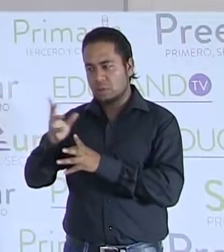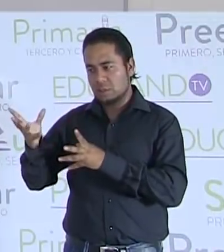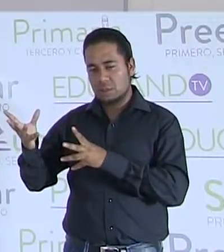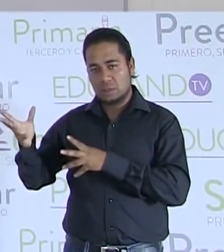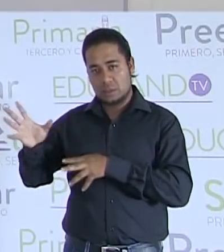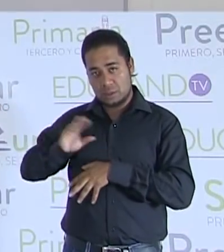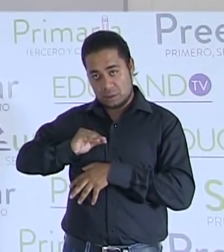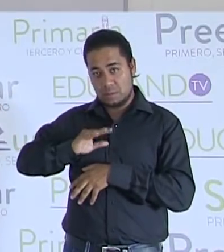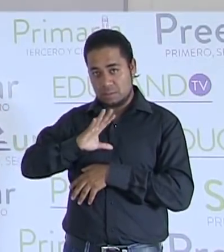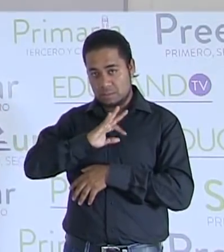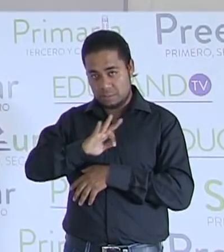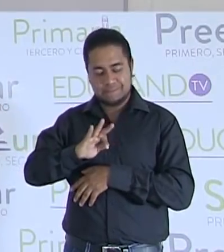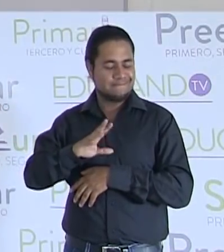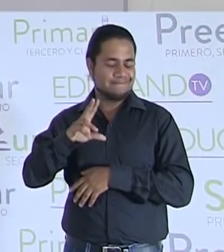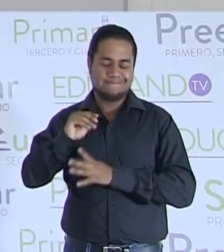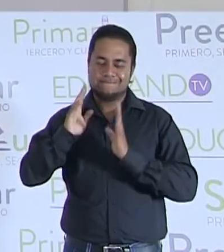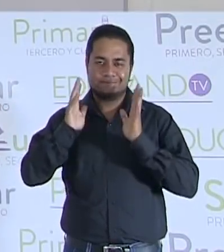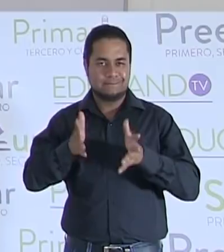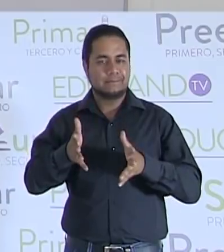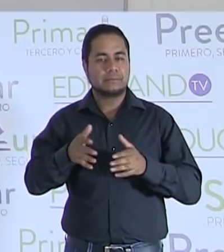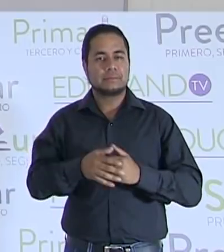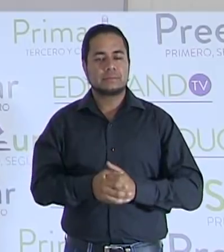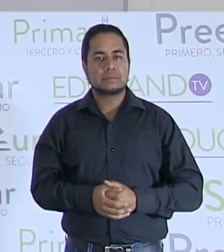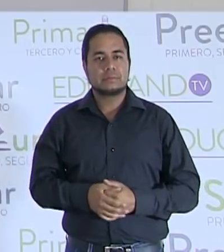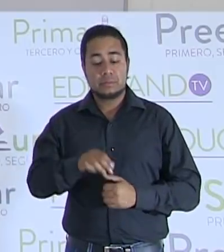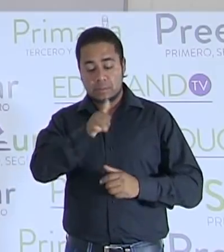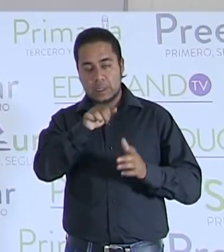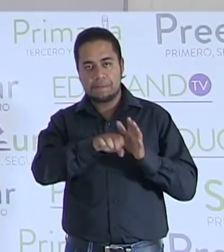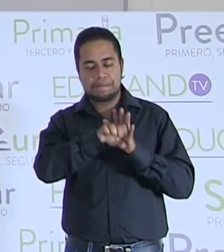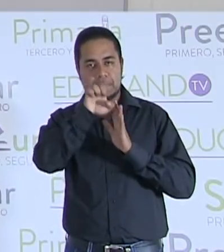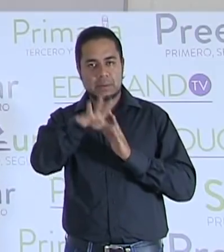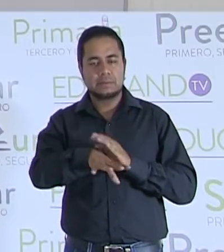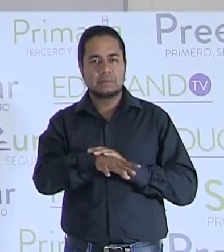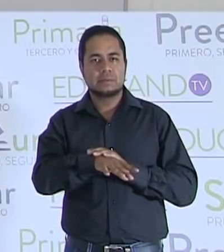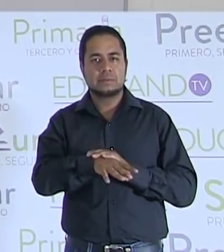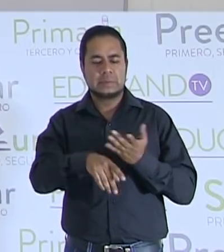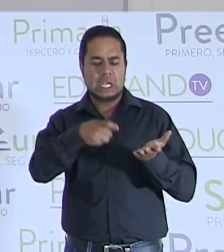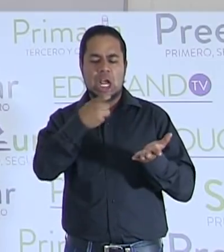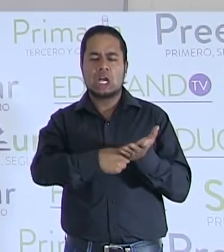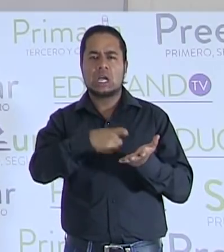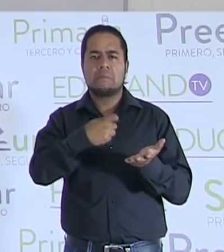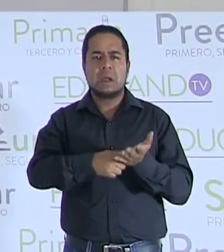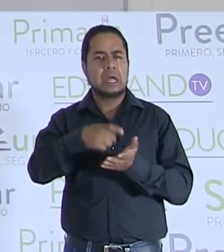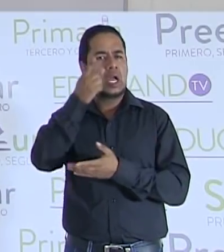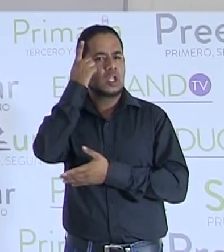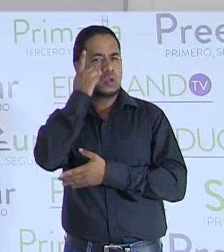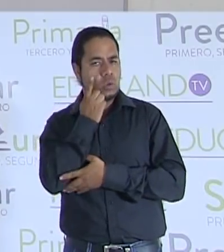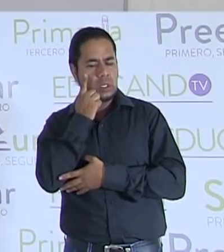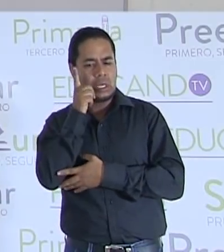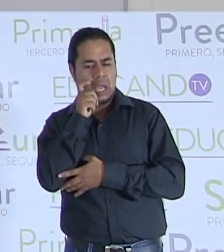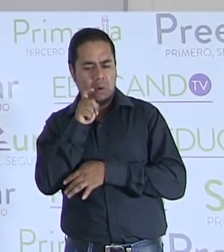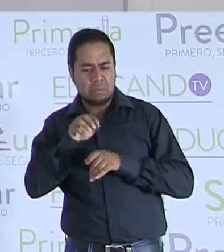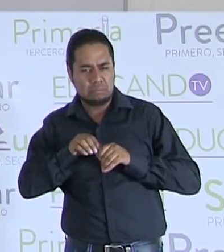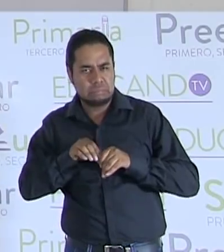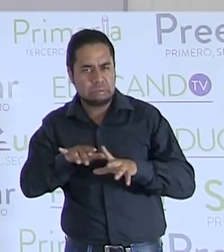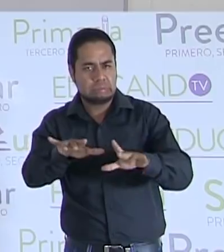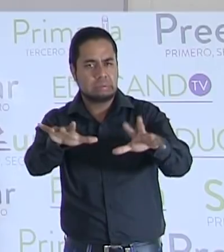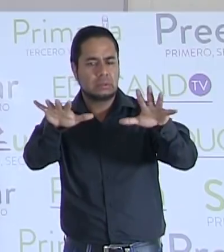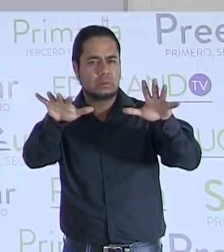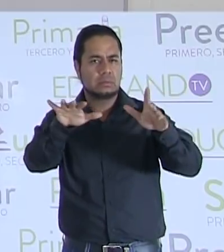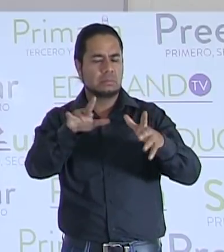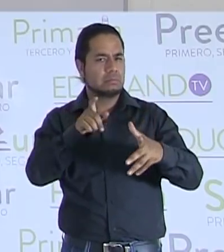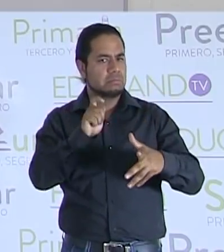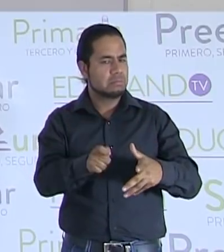queramos imitar. Aquí tenemos otro ejemplo. Camarón que se duerme, se lo lleva la corriente.